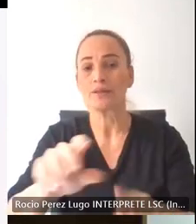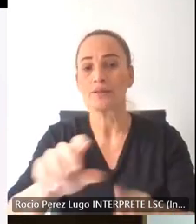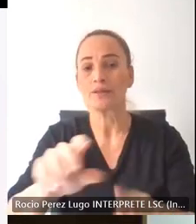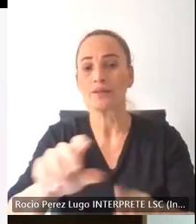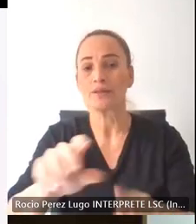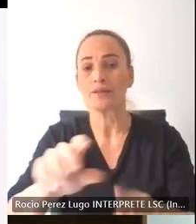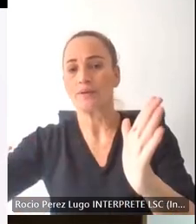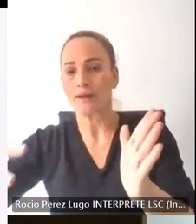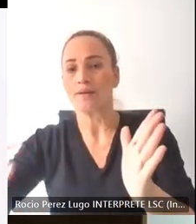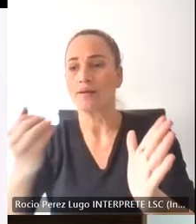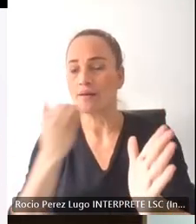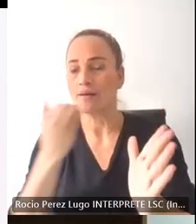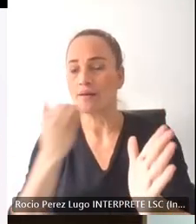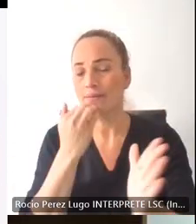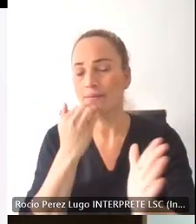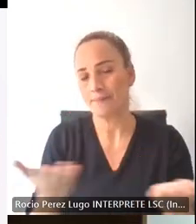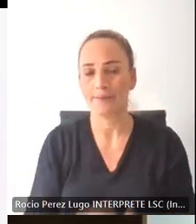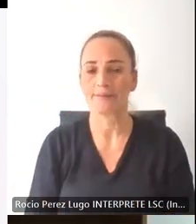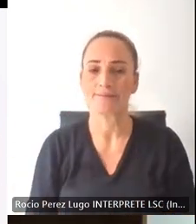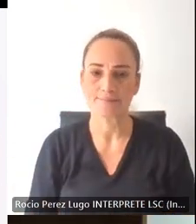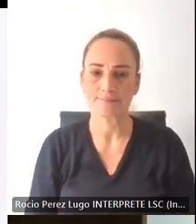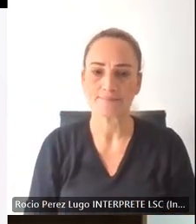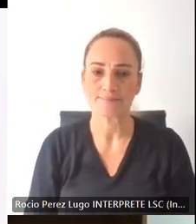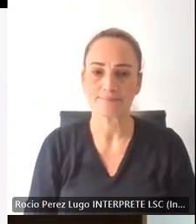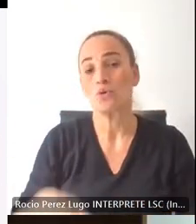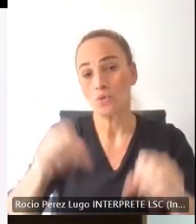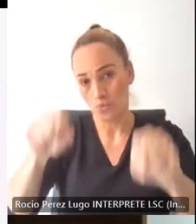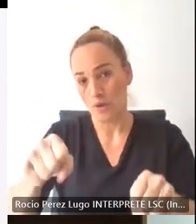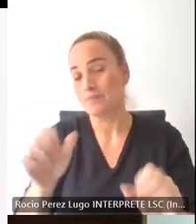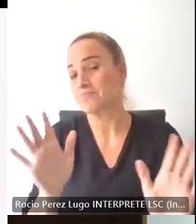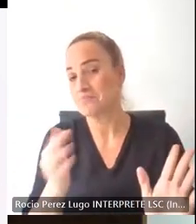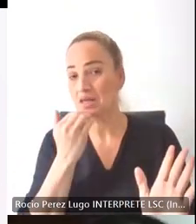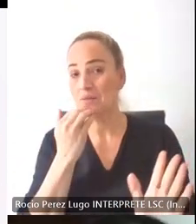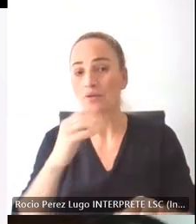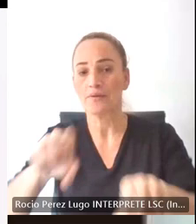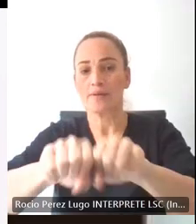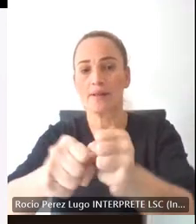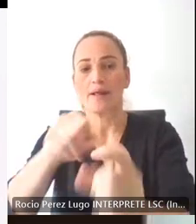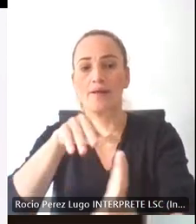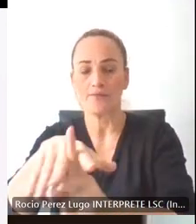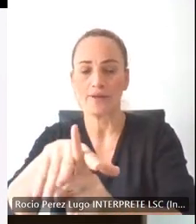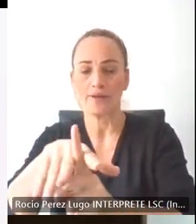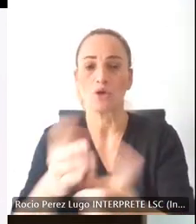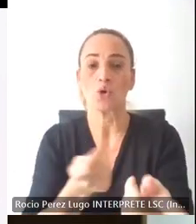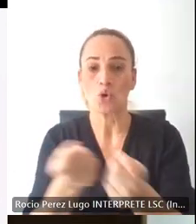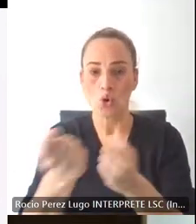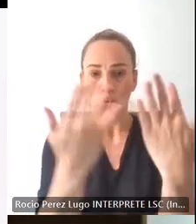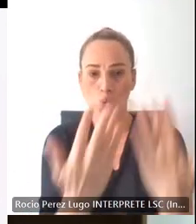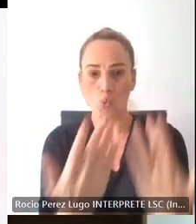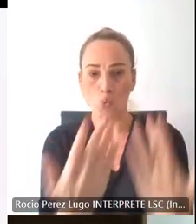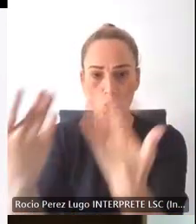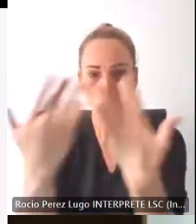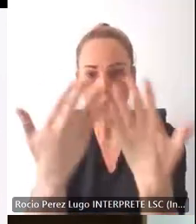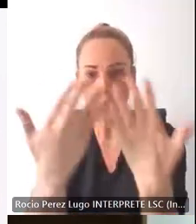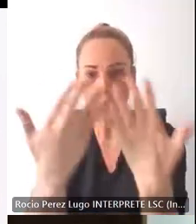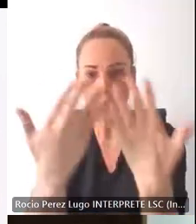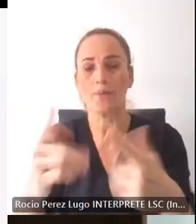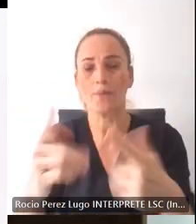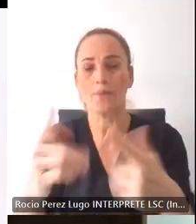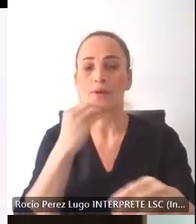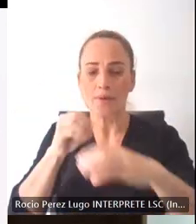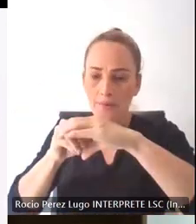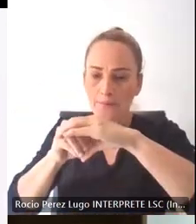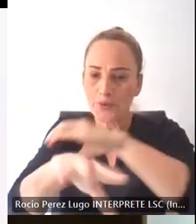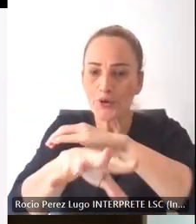no se hayan visto afectados por el fuego. Es decir, que podría llegar a dañar otros equipos. Controla el fuego, que es lo más importante, pero se pueden